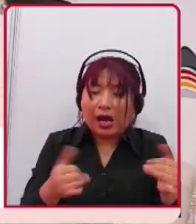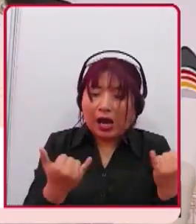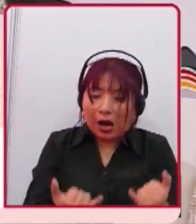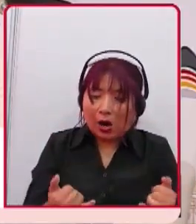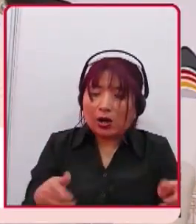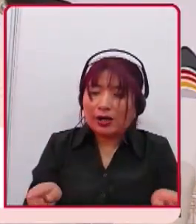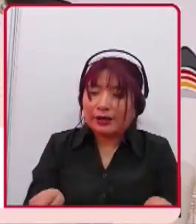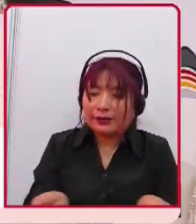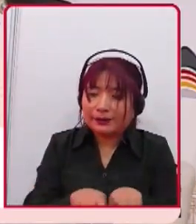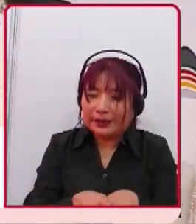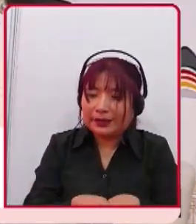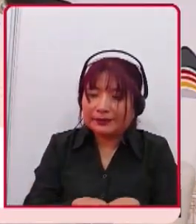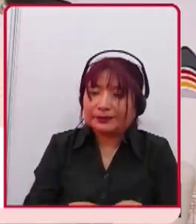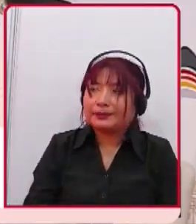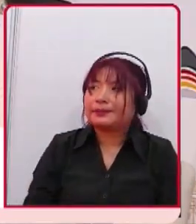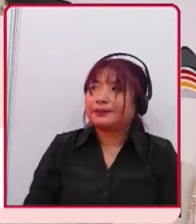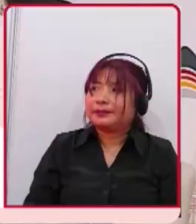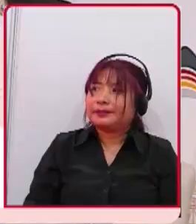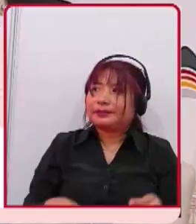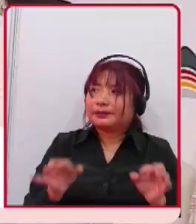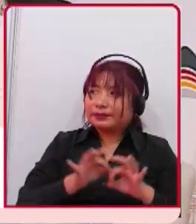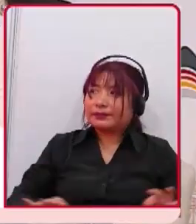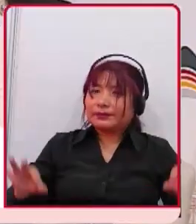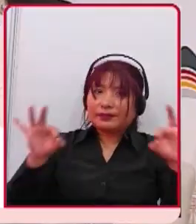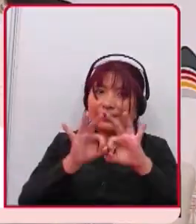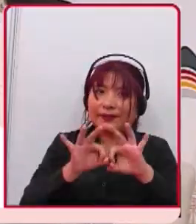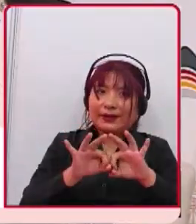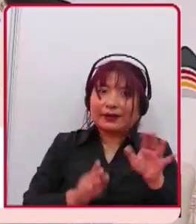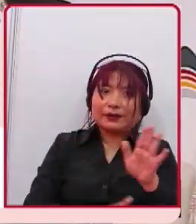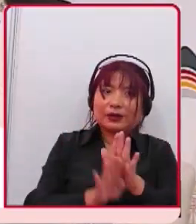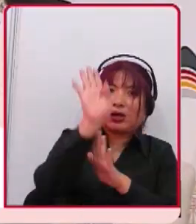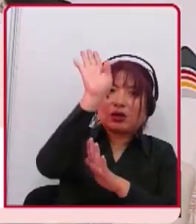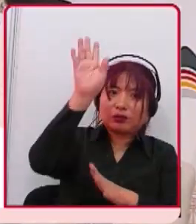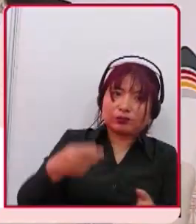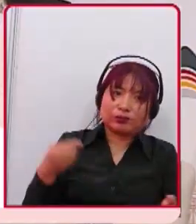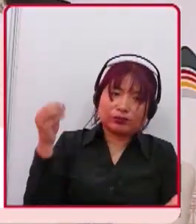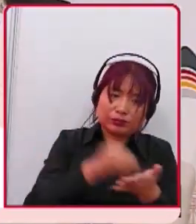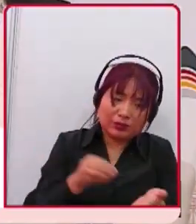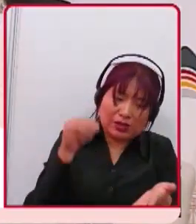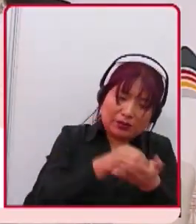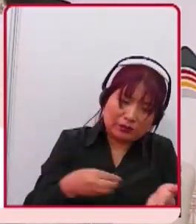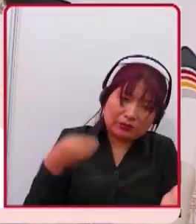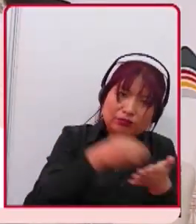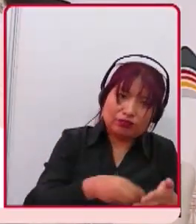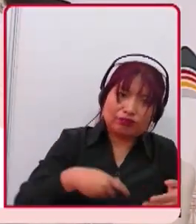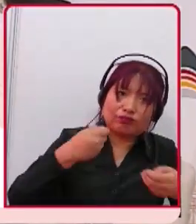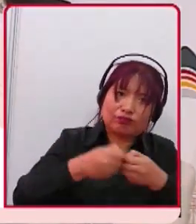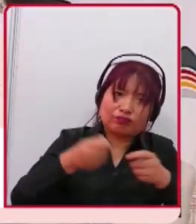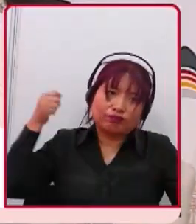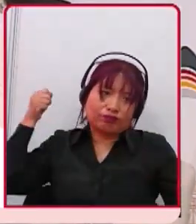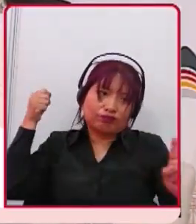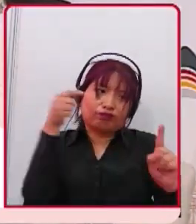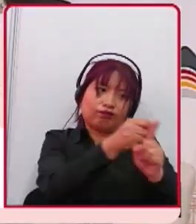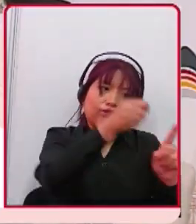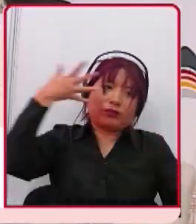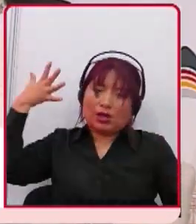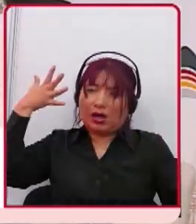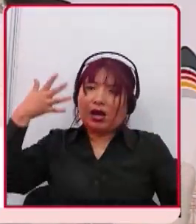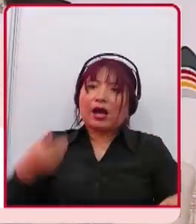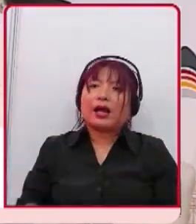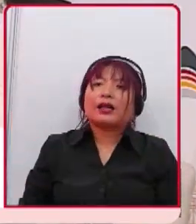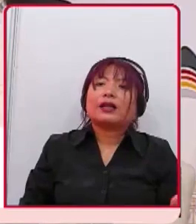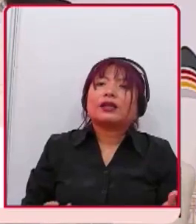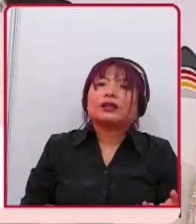residencia, incrementar mayor la velocidad del molino, generar mayor impacto, sin el riesgo de impactar